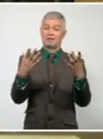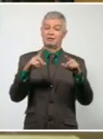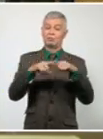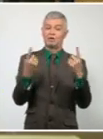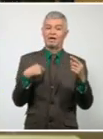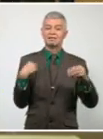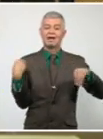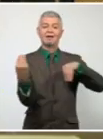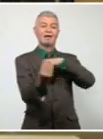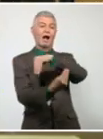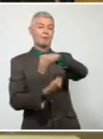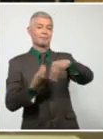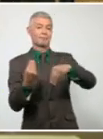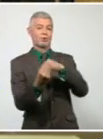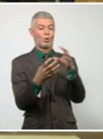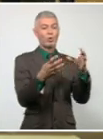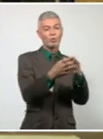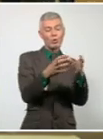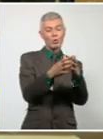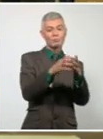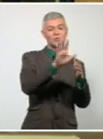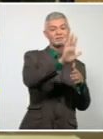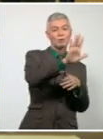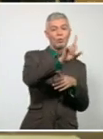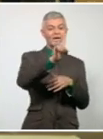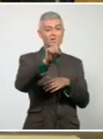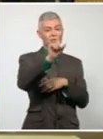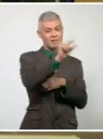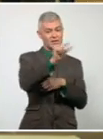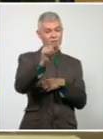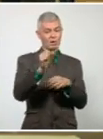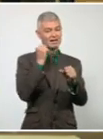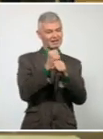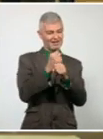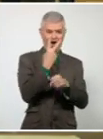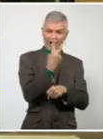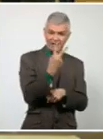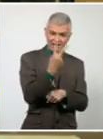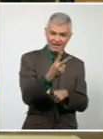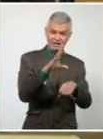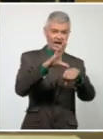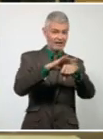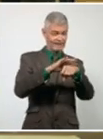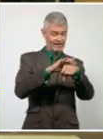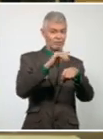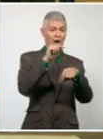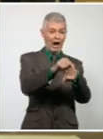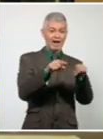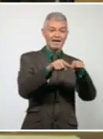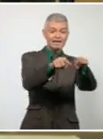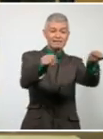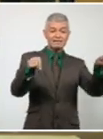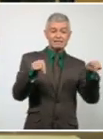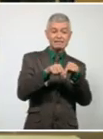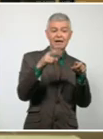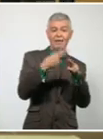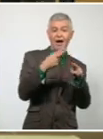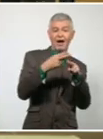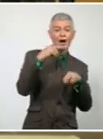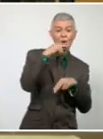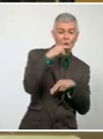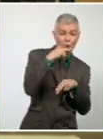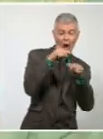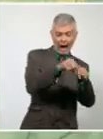hacen los relevos. Salen las primeras 51 personas que trabajaron directamente con los enfermos en el área roja. Salen para su